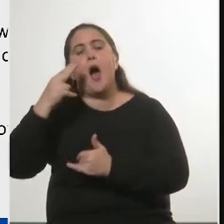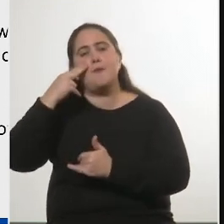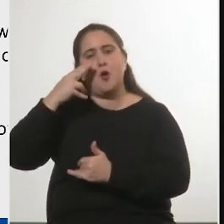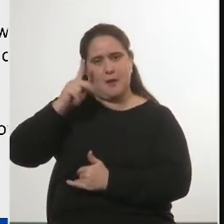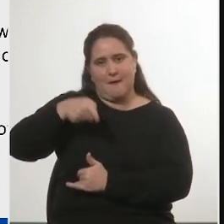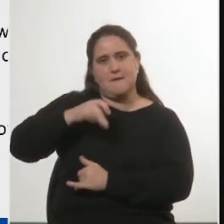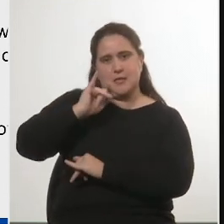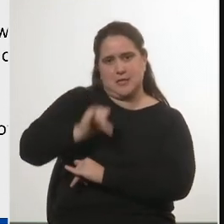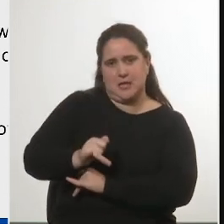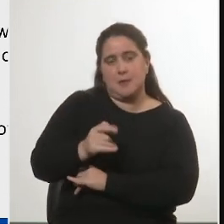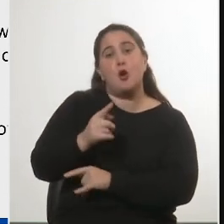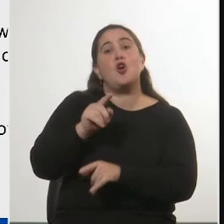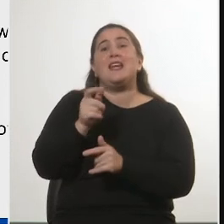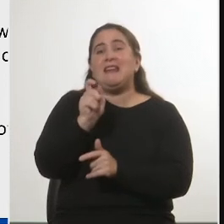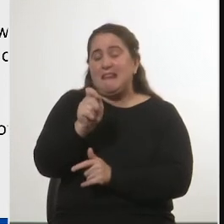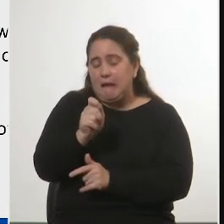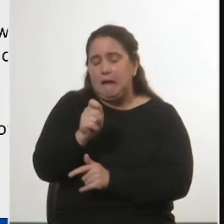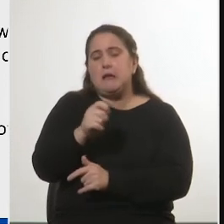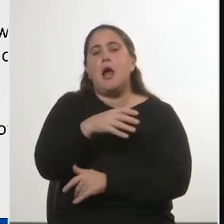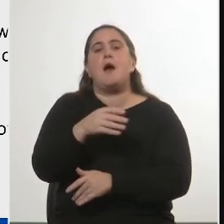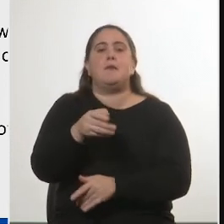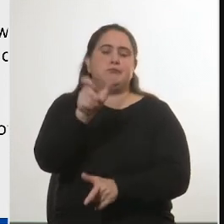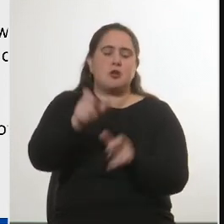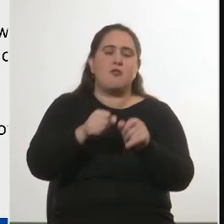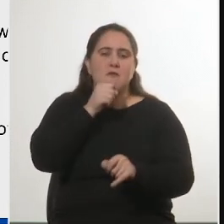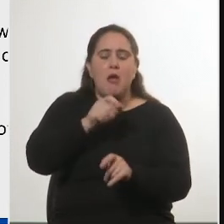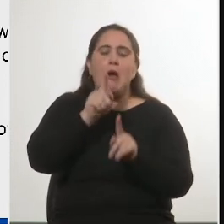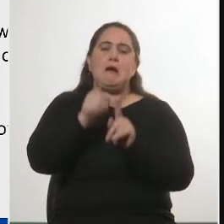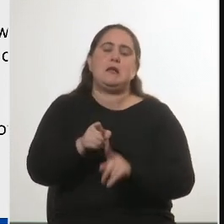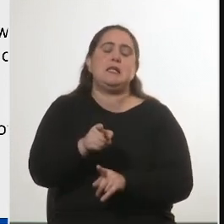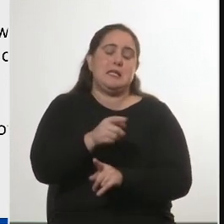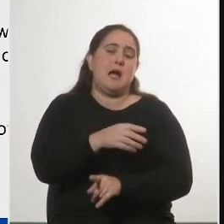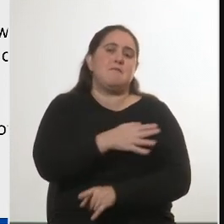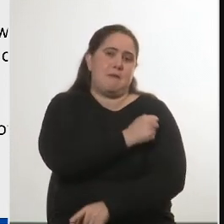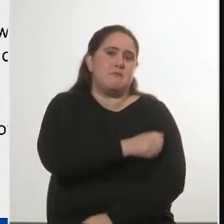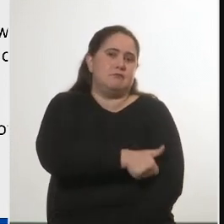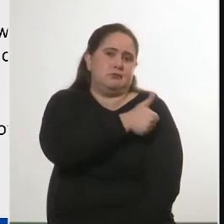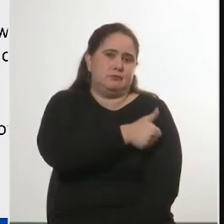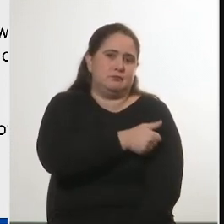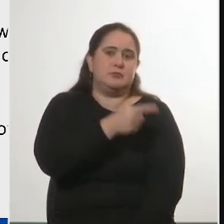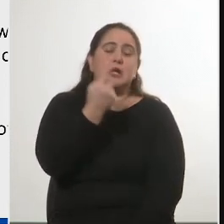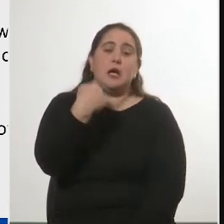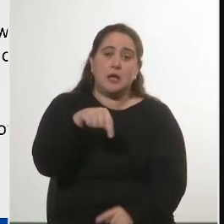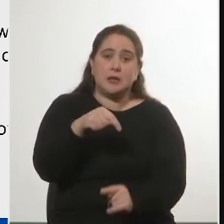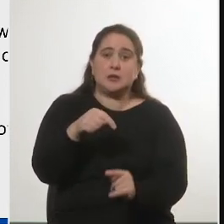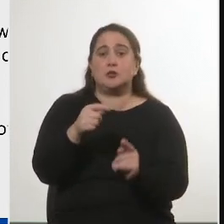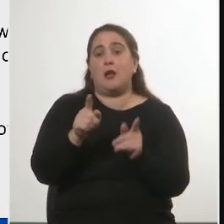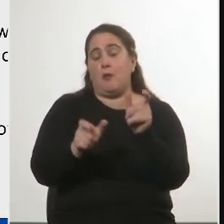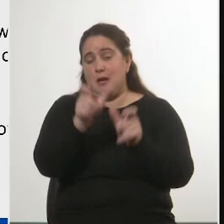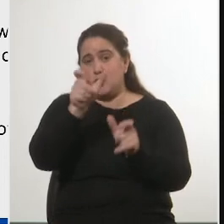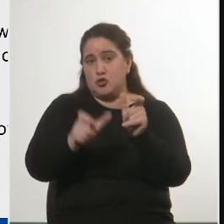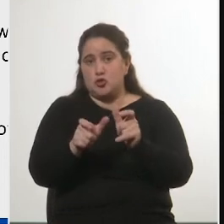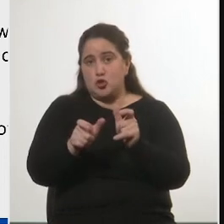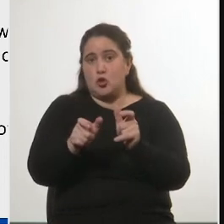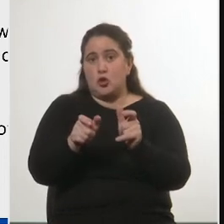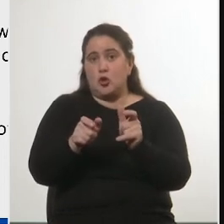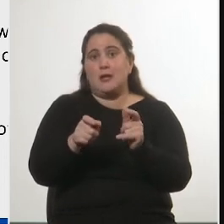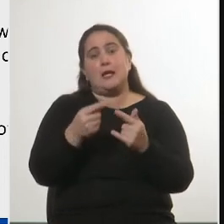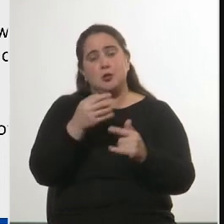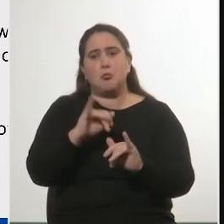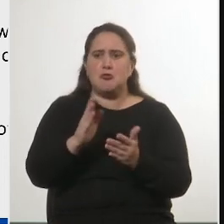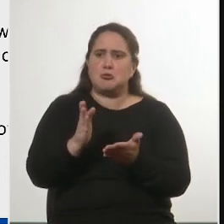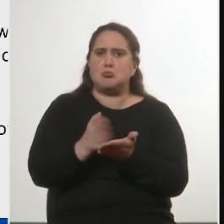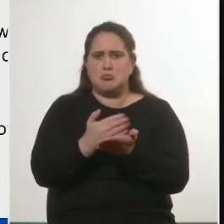sobre todo en individuos hipertensos y añosos. Este mayor riesgo demostró ser mitigado en aquellos individuos que asocian